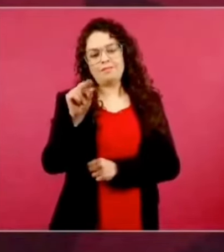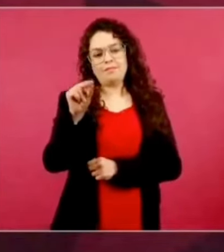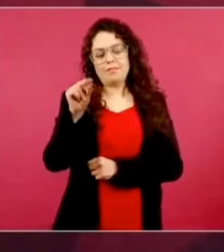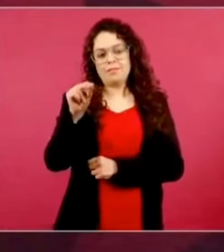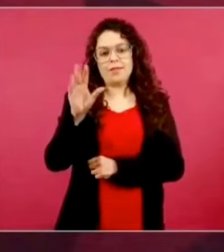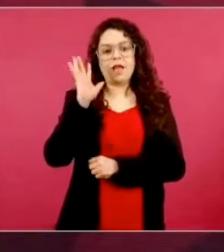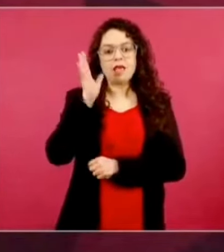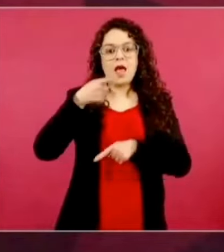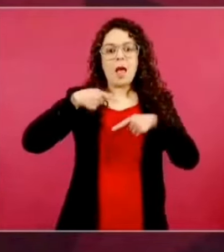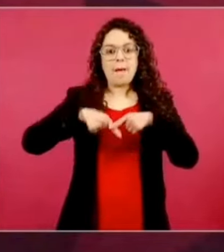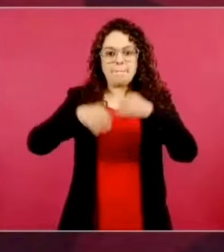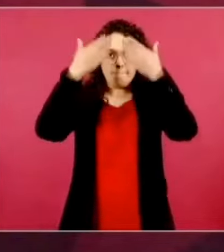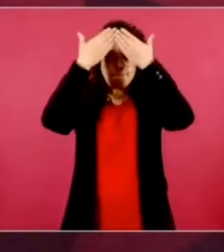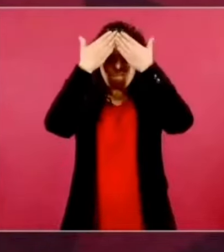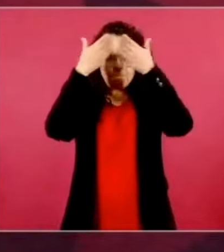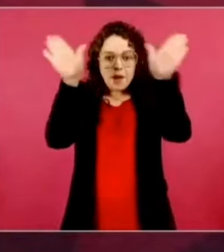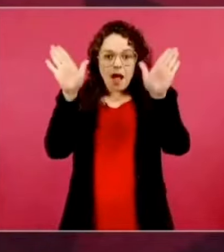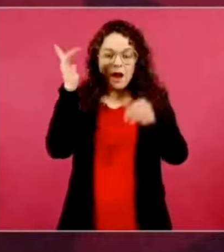politización,